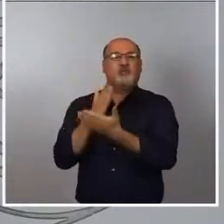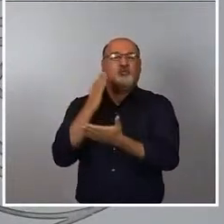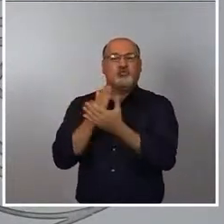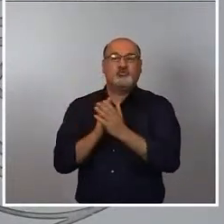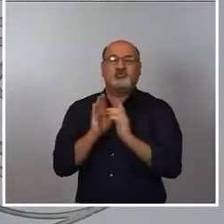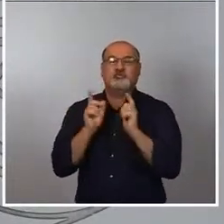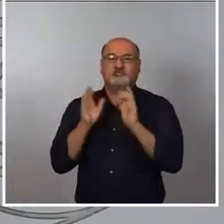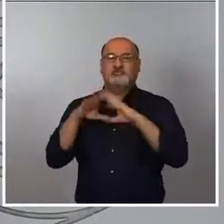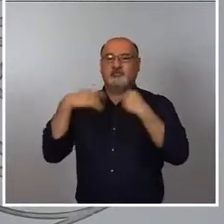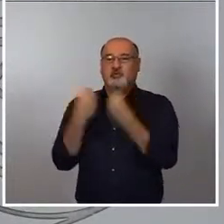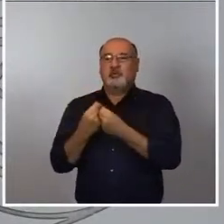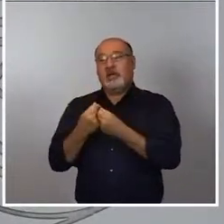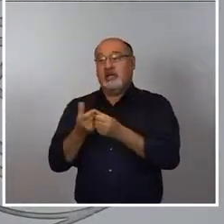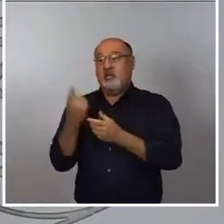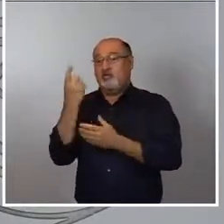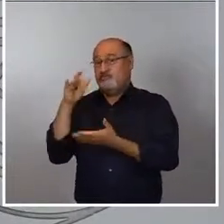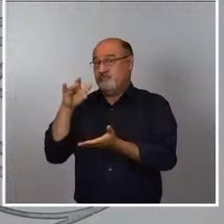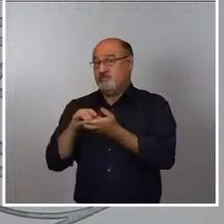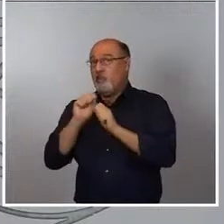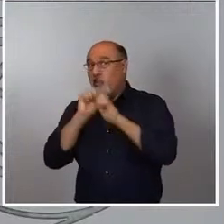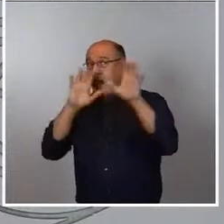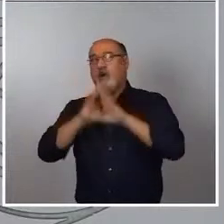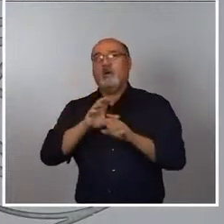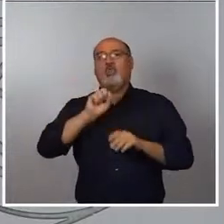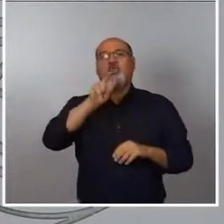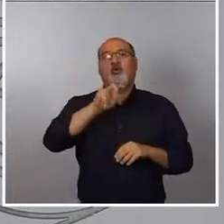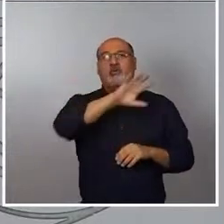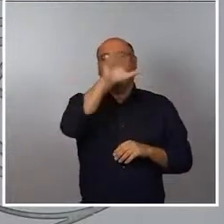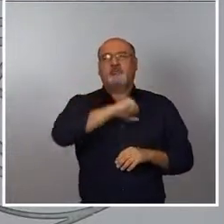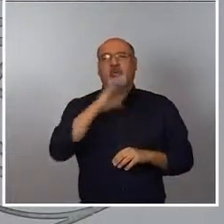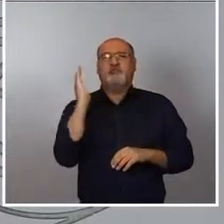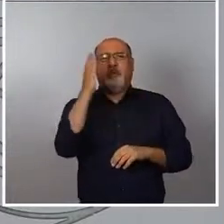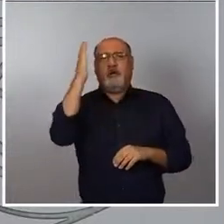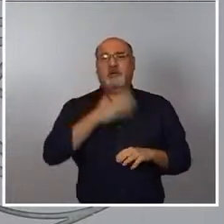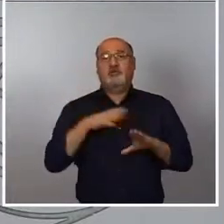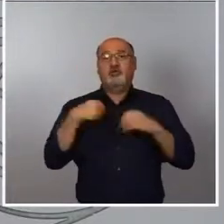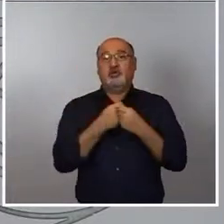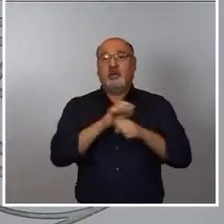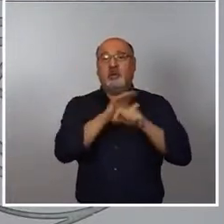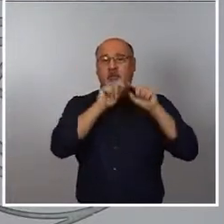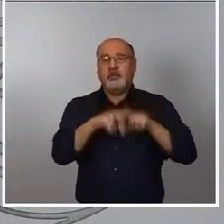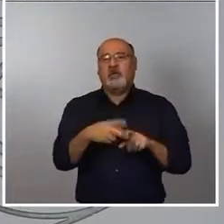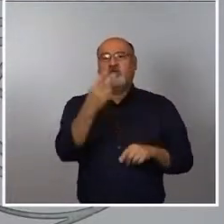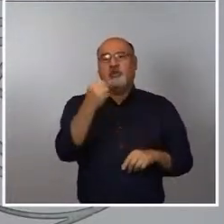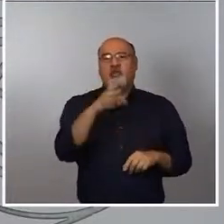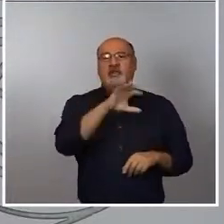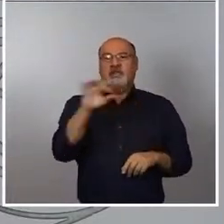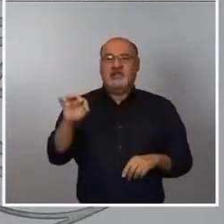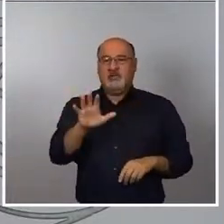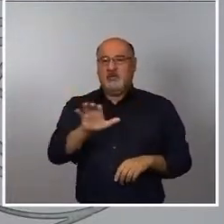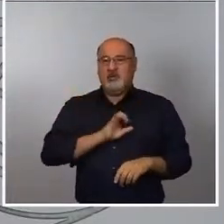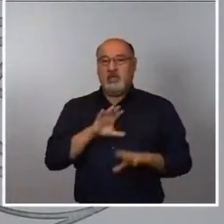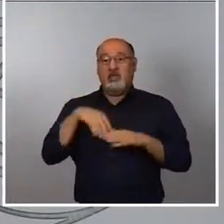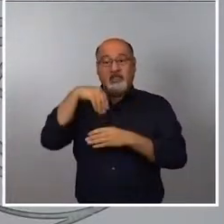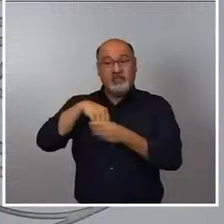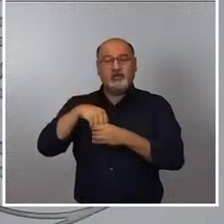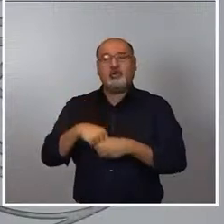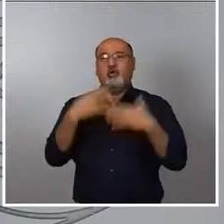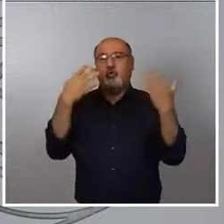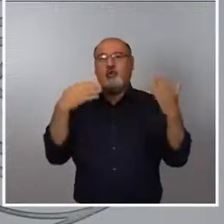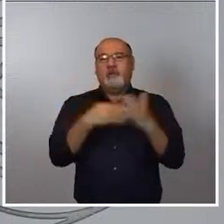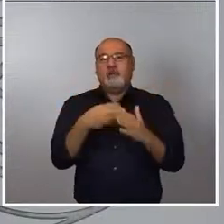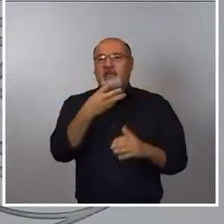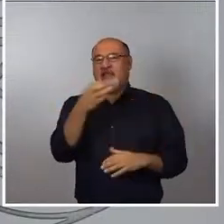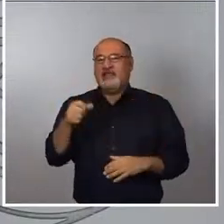comunidades autónomas y ha generado casi 2.500 casos entre 9.300 viajeros pero siendo este el caso